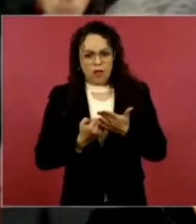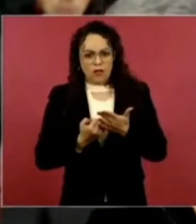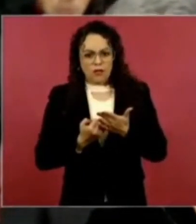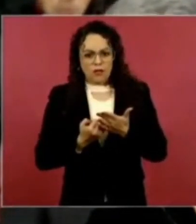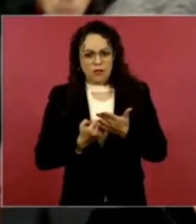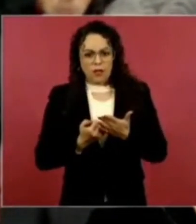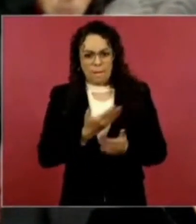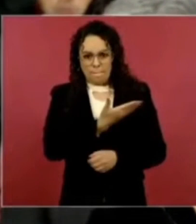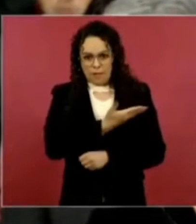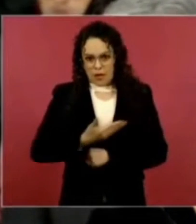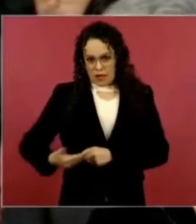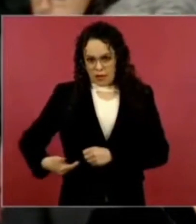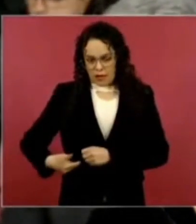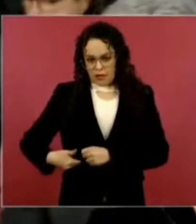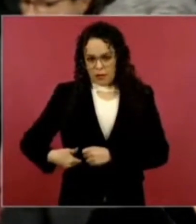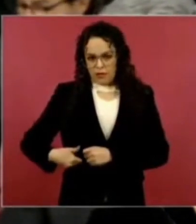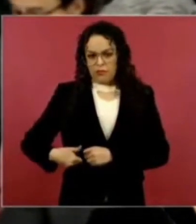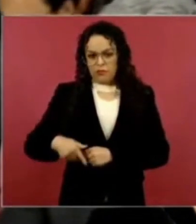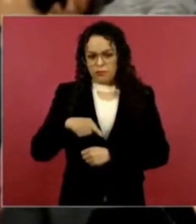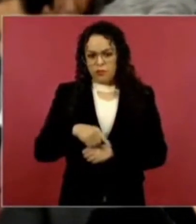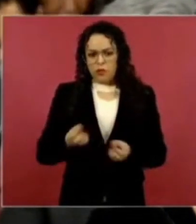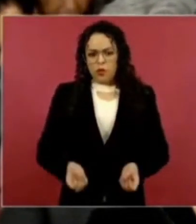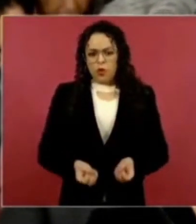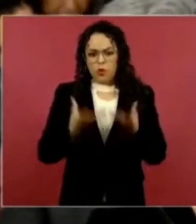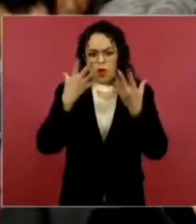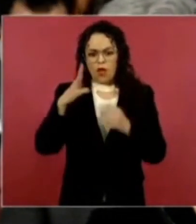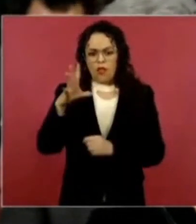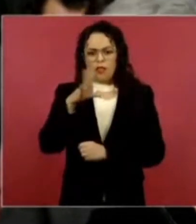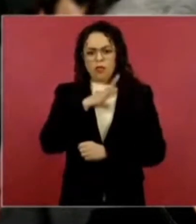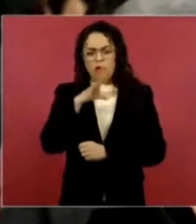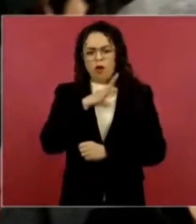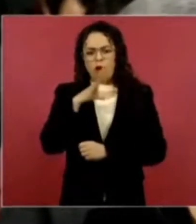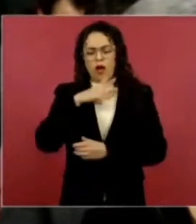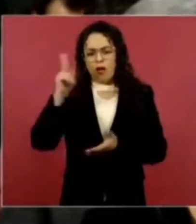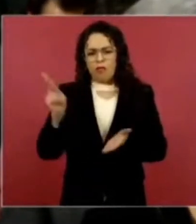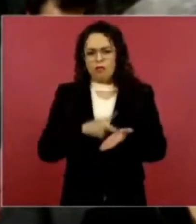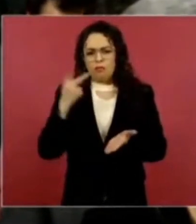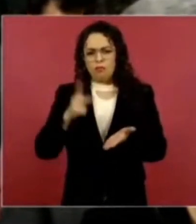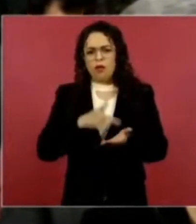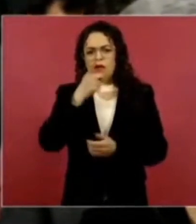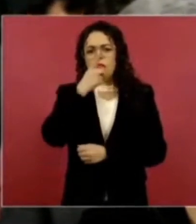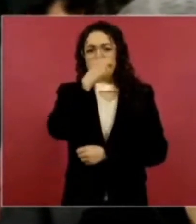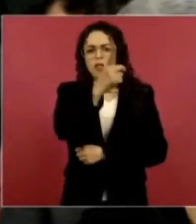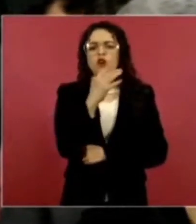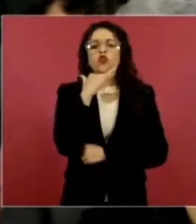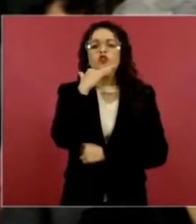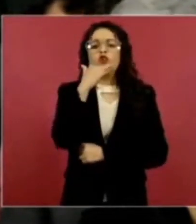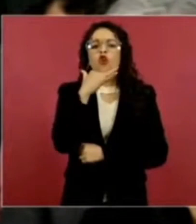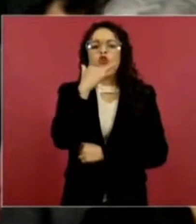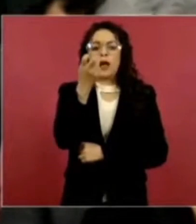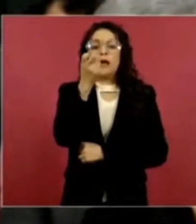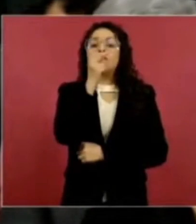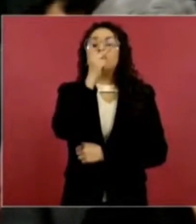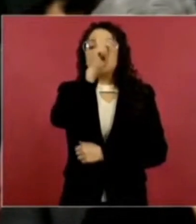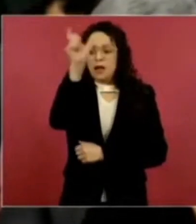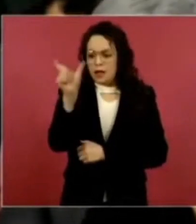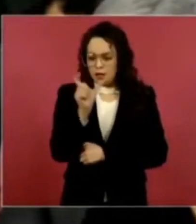presidenciales, cuántas menciones tiene la palabra corrupción. Yo hice el análisis,